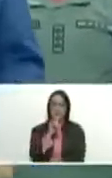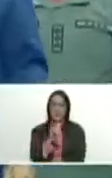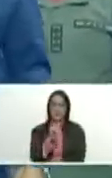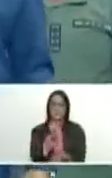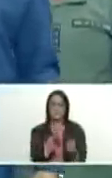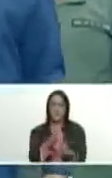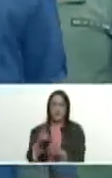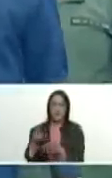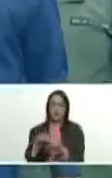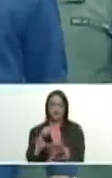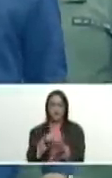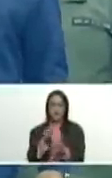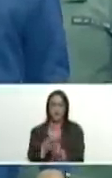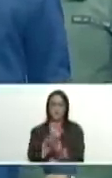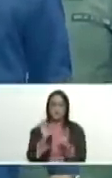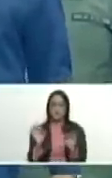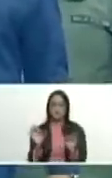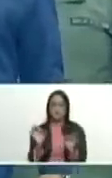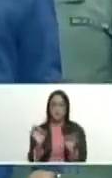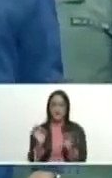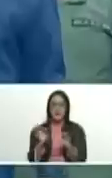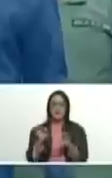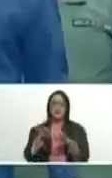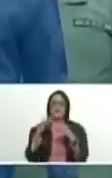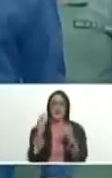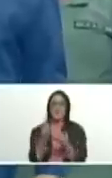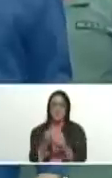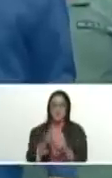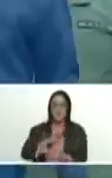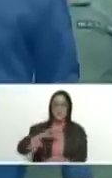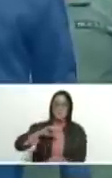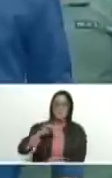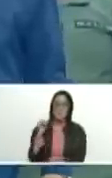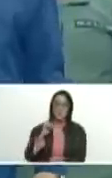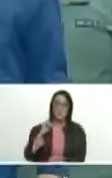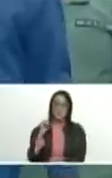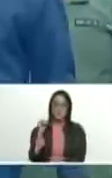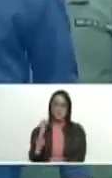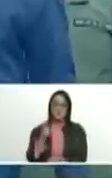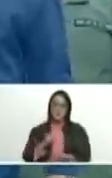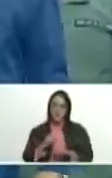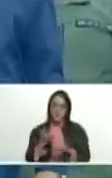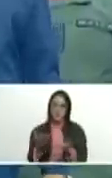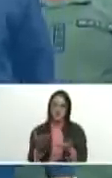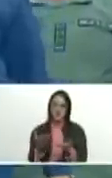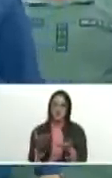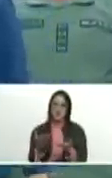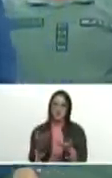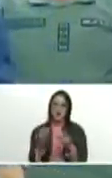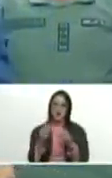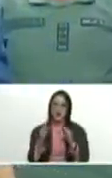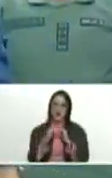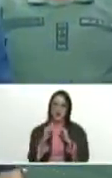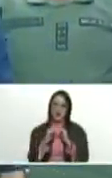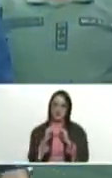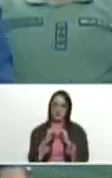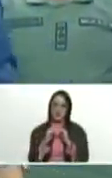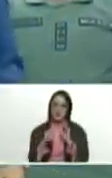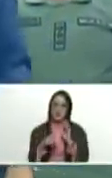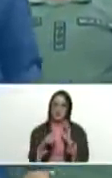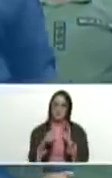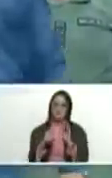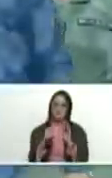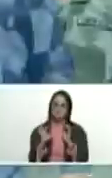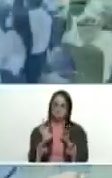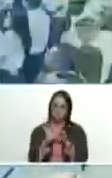Plan Nacional Especial para la Familia Policial para garantizarles su vivienda, integrado